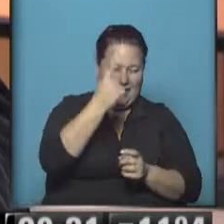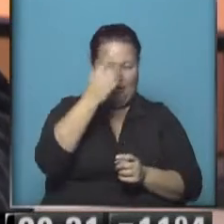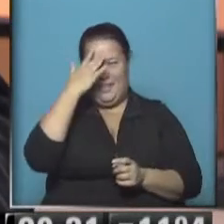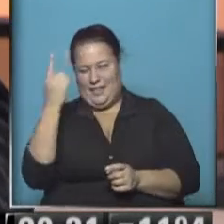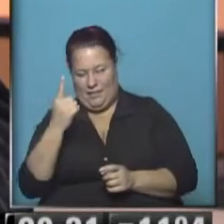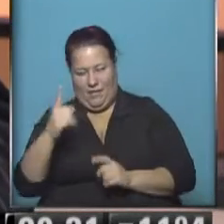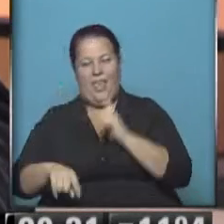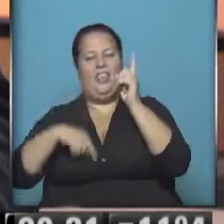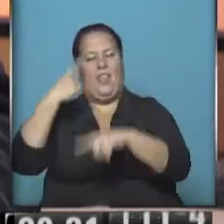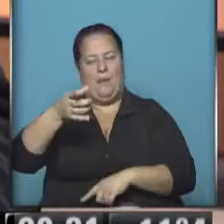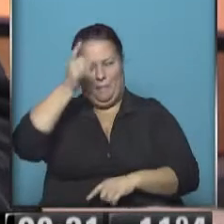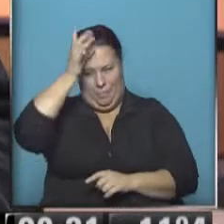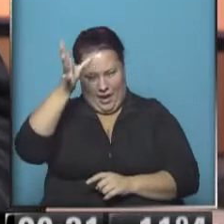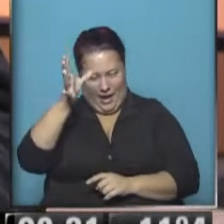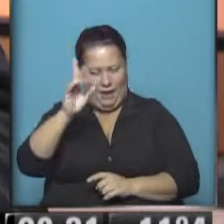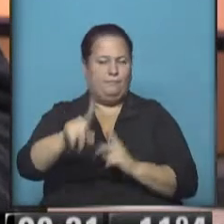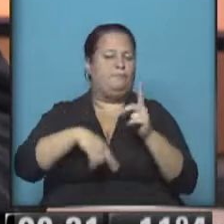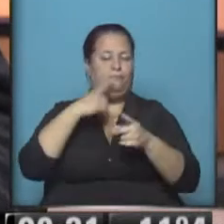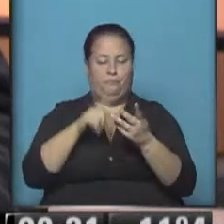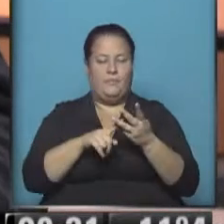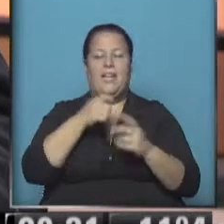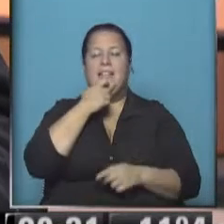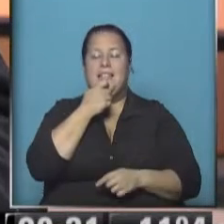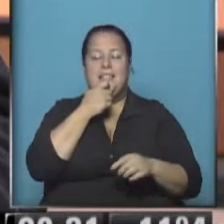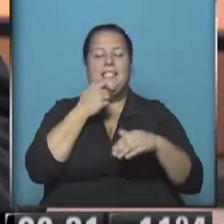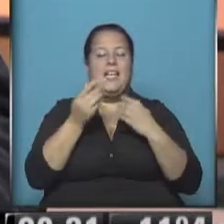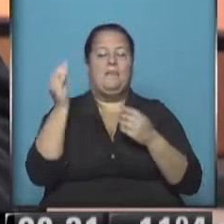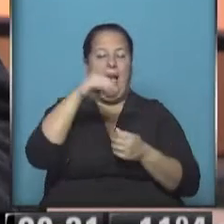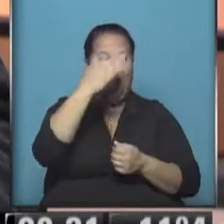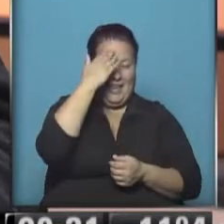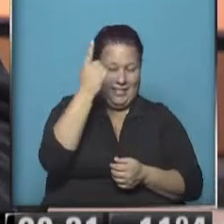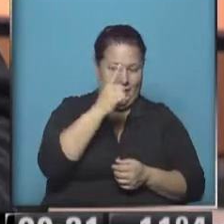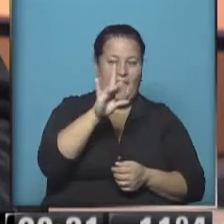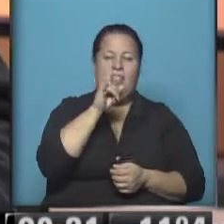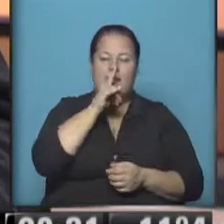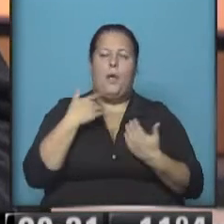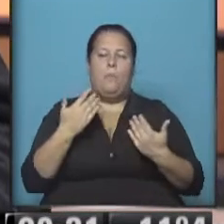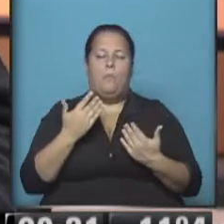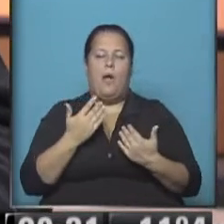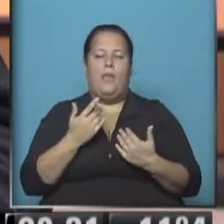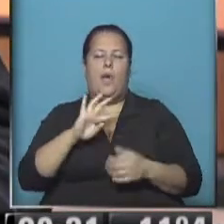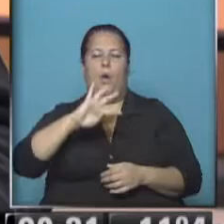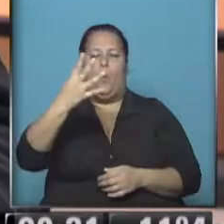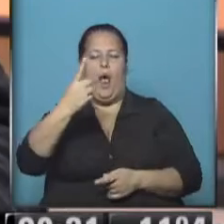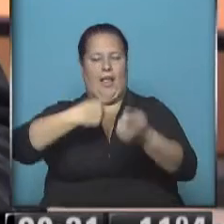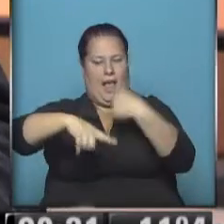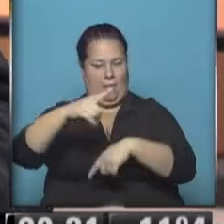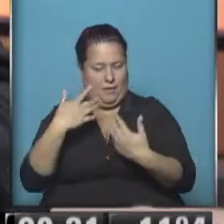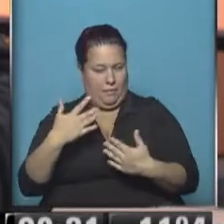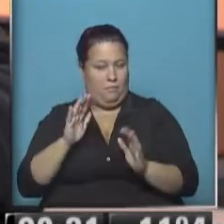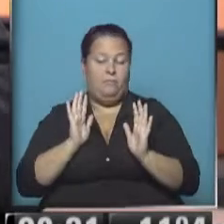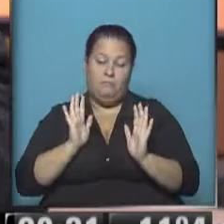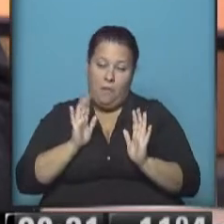luego penales y otra cosa si se juega es el tiempo suplementario los técnicos podrán introducir un cuarto cambio o sea